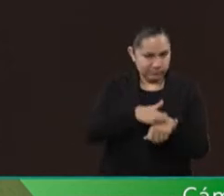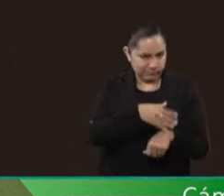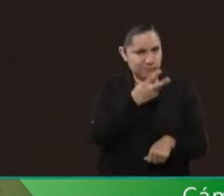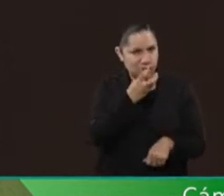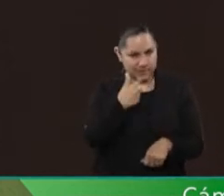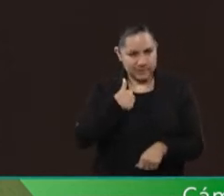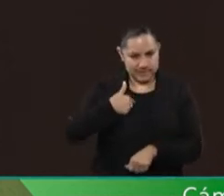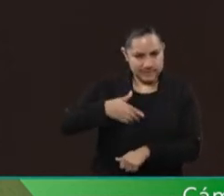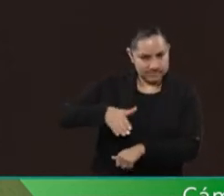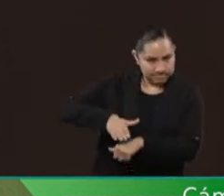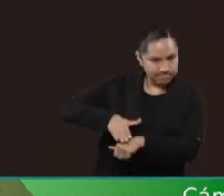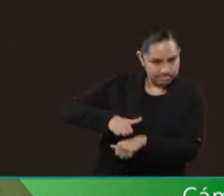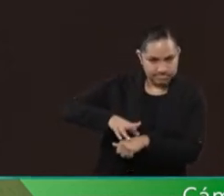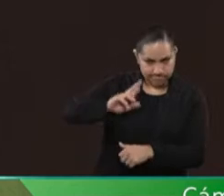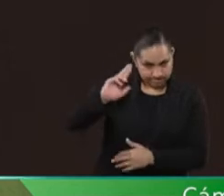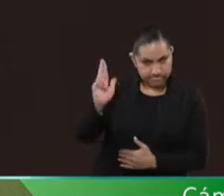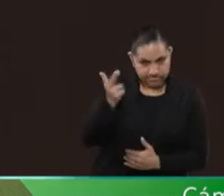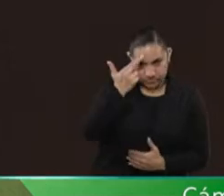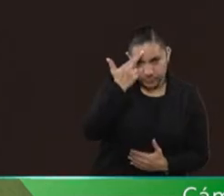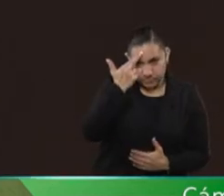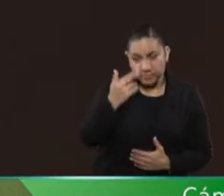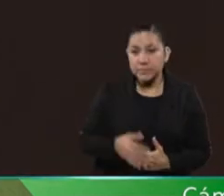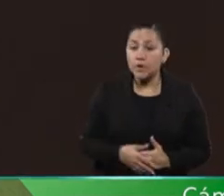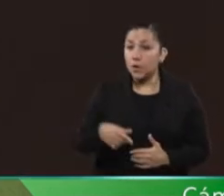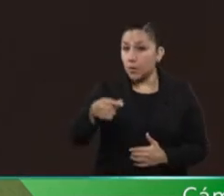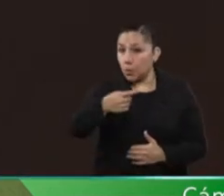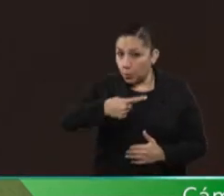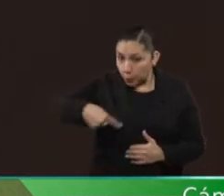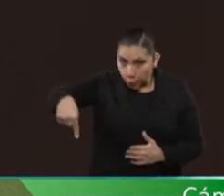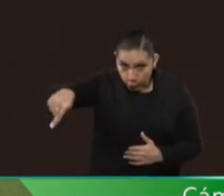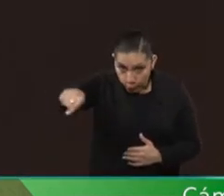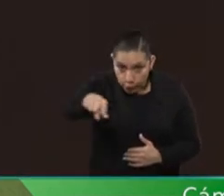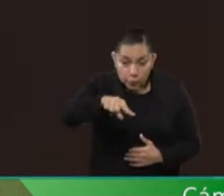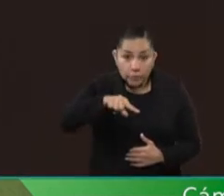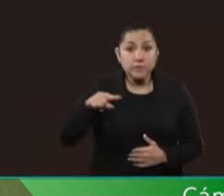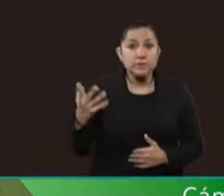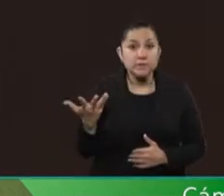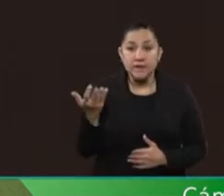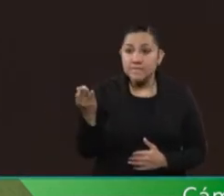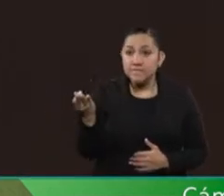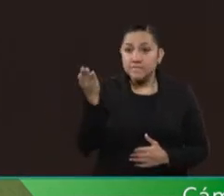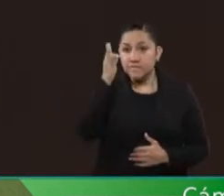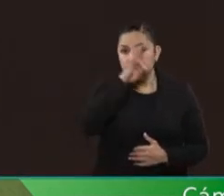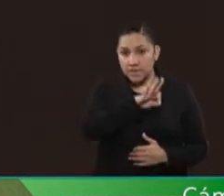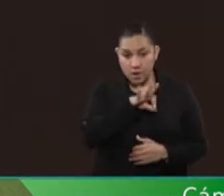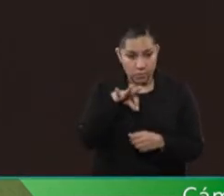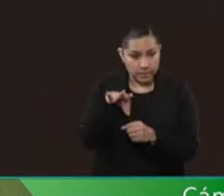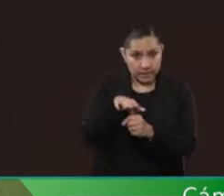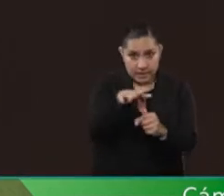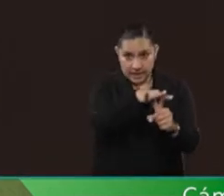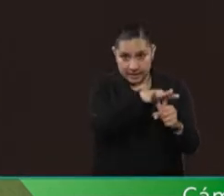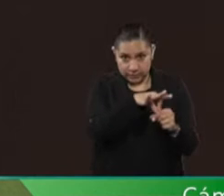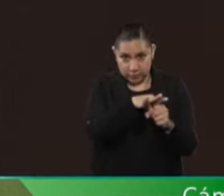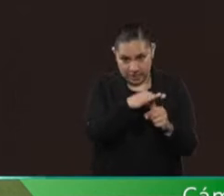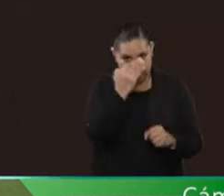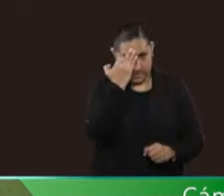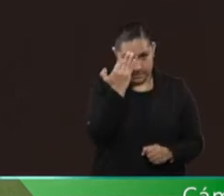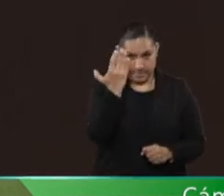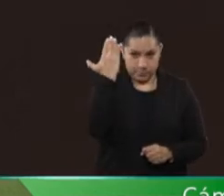recordar porque ustedes han olvidado ya el fraude electoral de